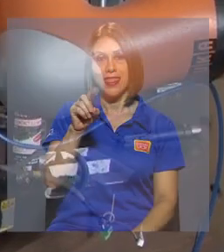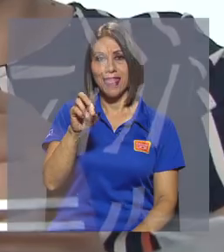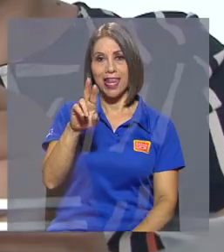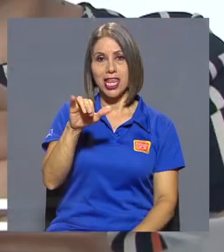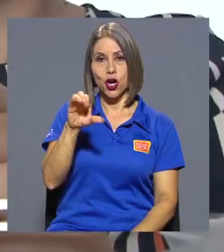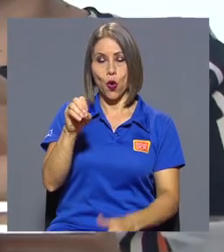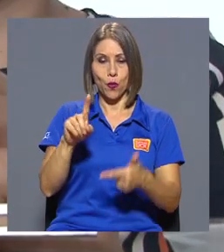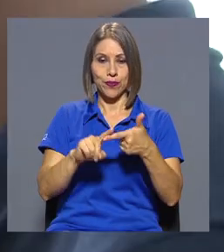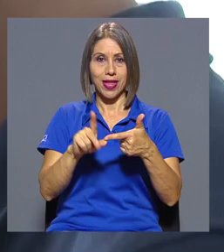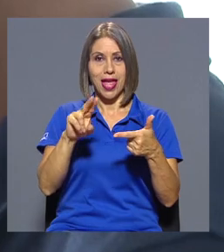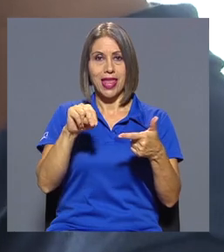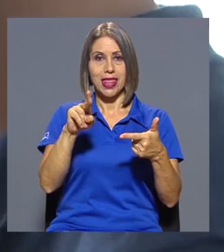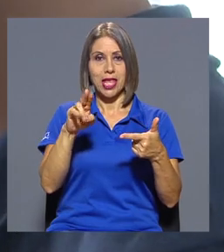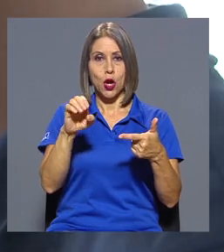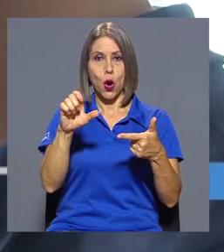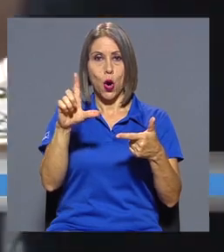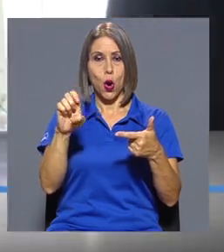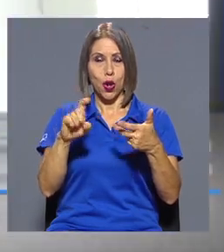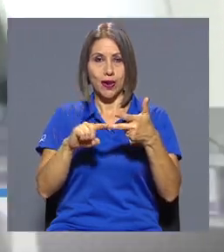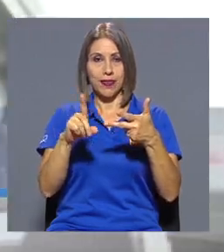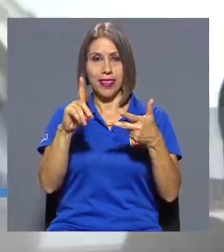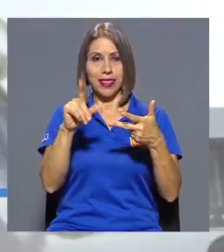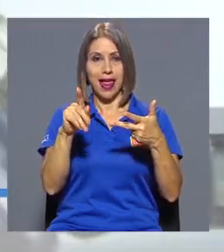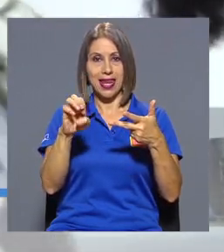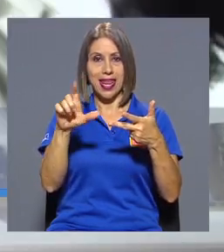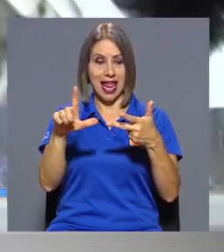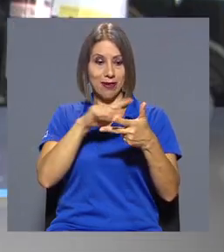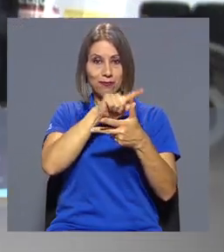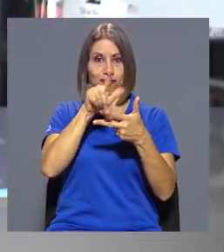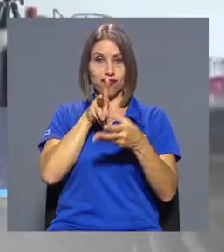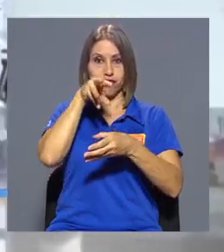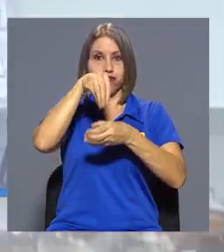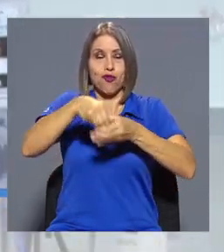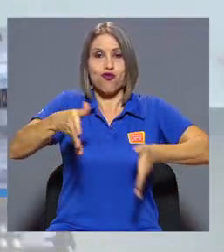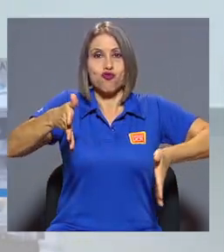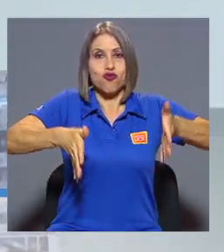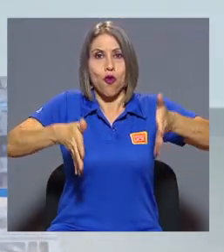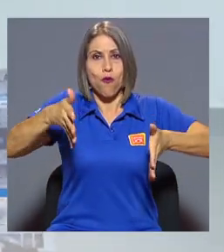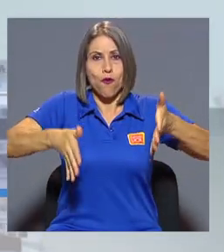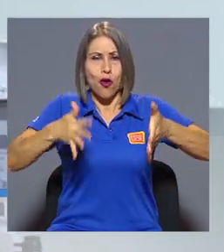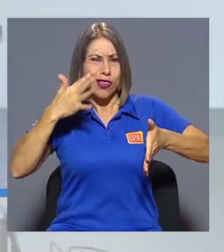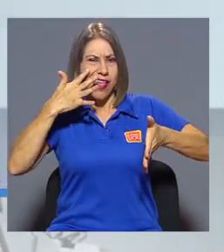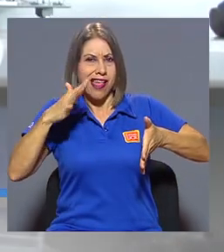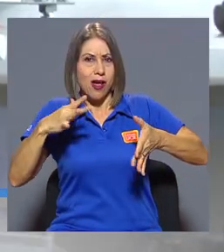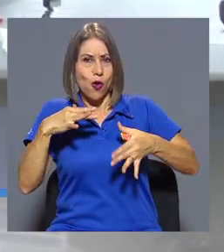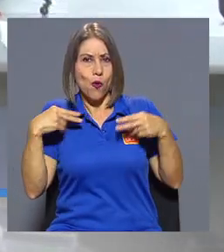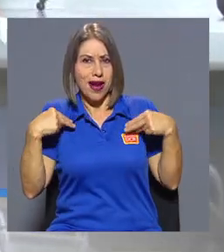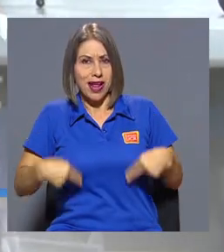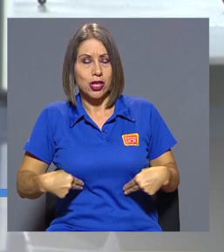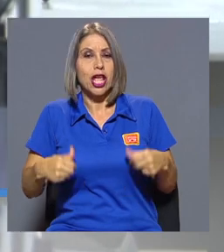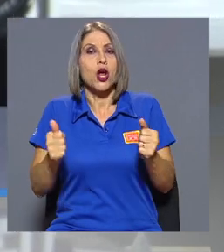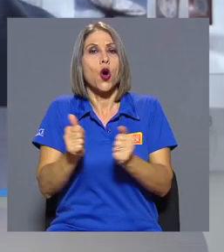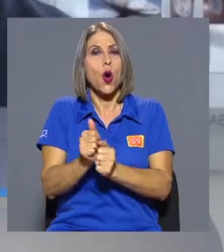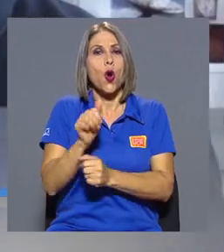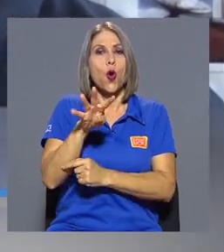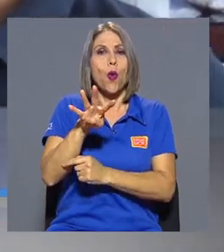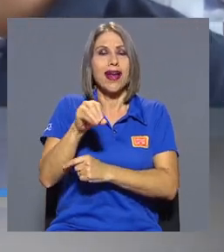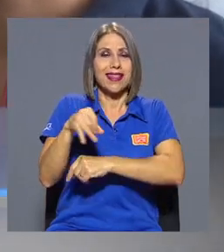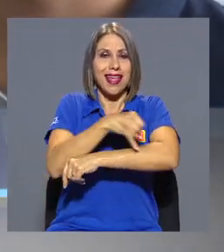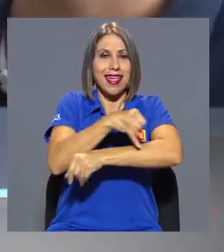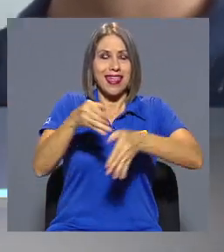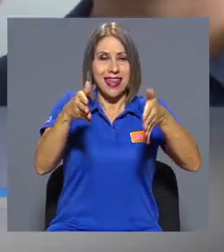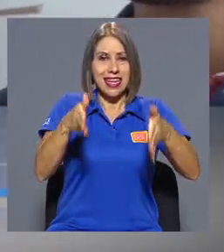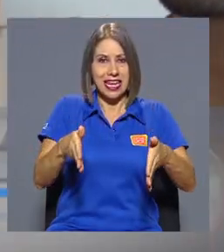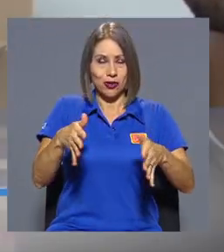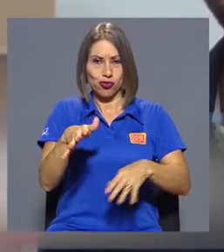Federico, Nicole y Daniel forman parte de la construcción de un robot humanoide junto a otros 40 ingenieros